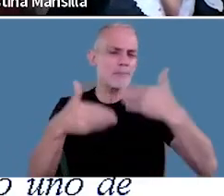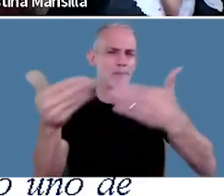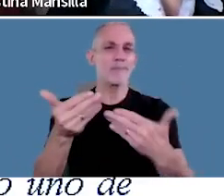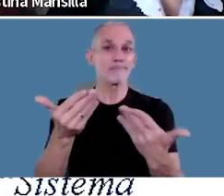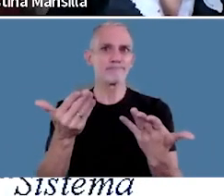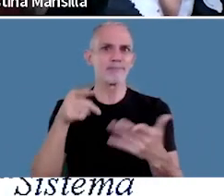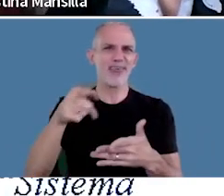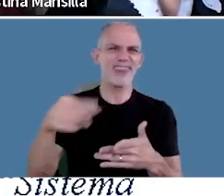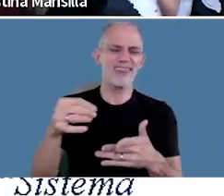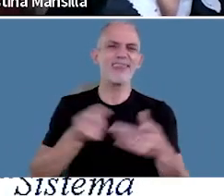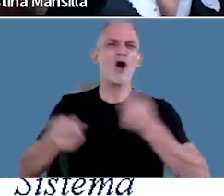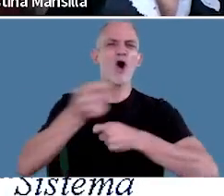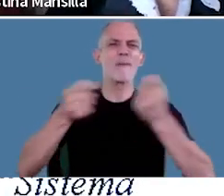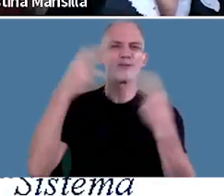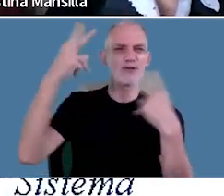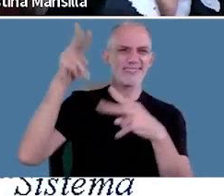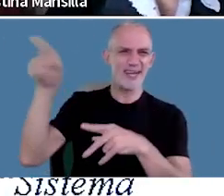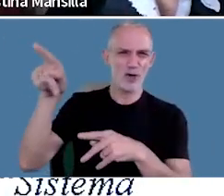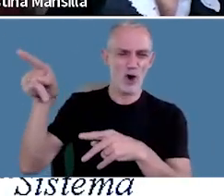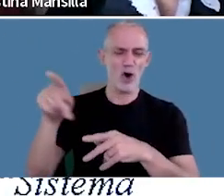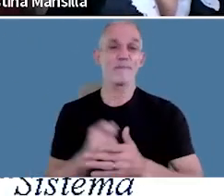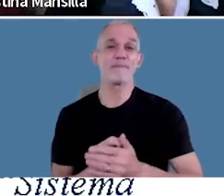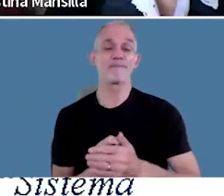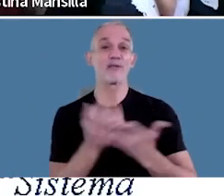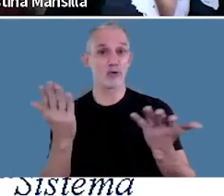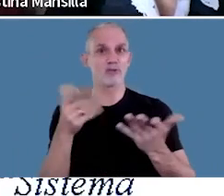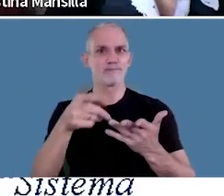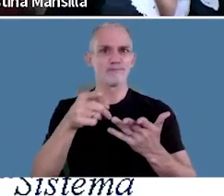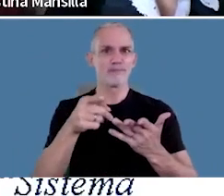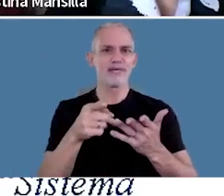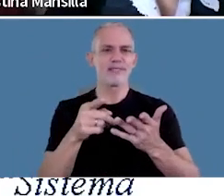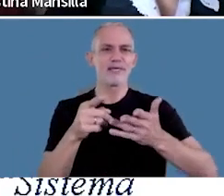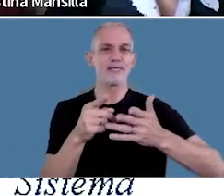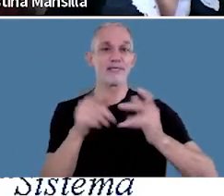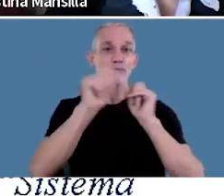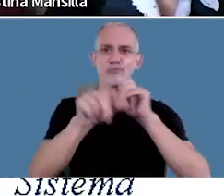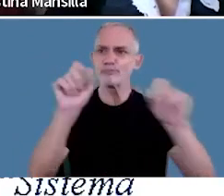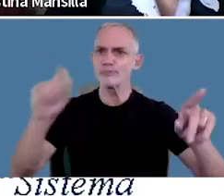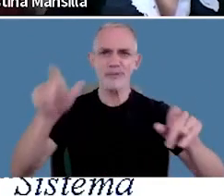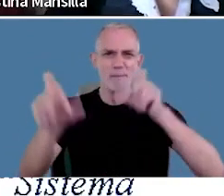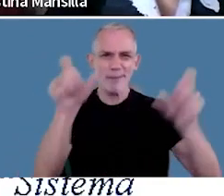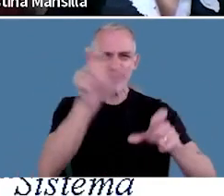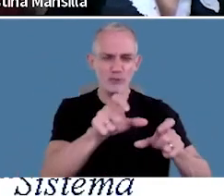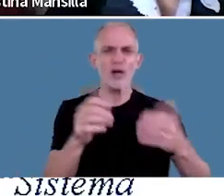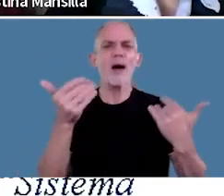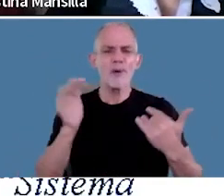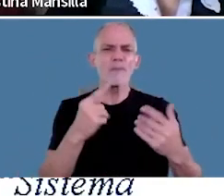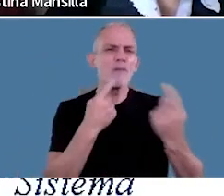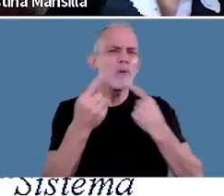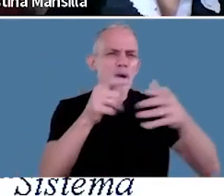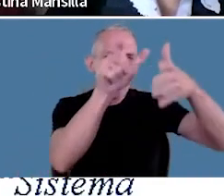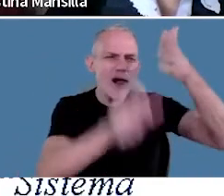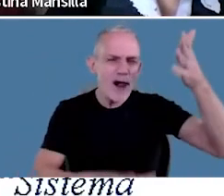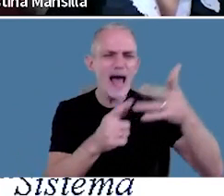operaciones de comercio exterior. Por lo tanto, dicha caracterización podrá ser consultada a través del